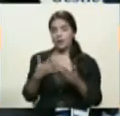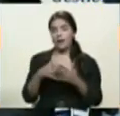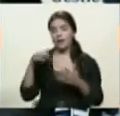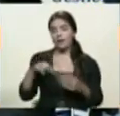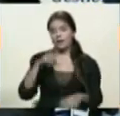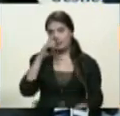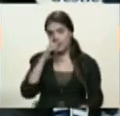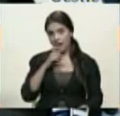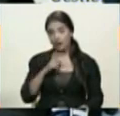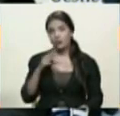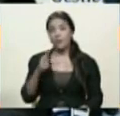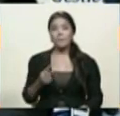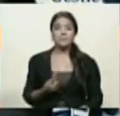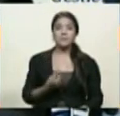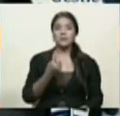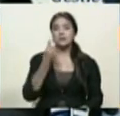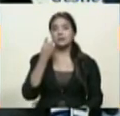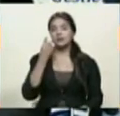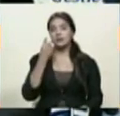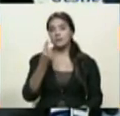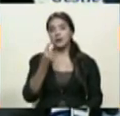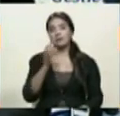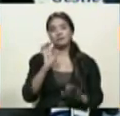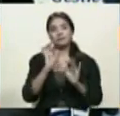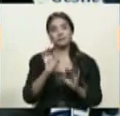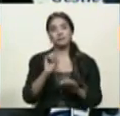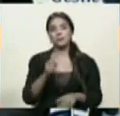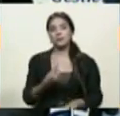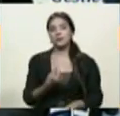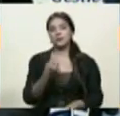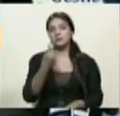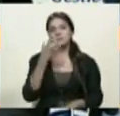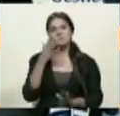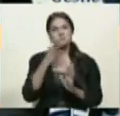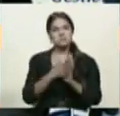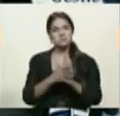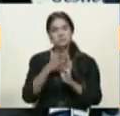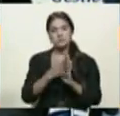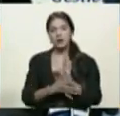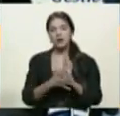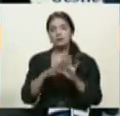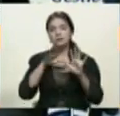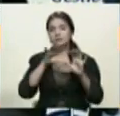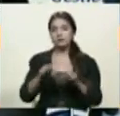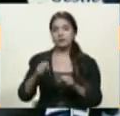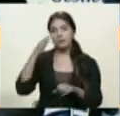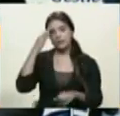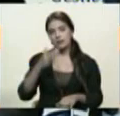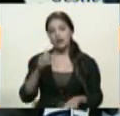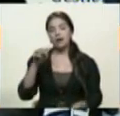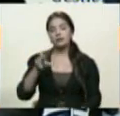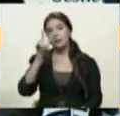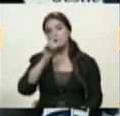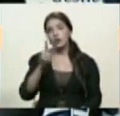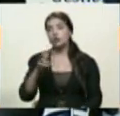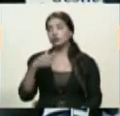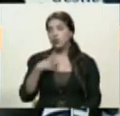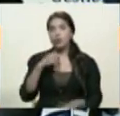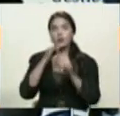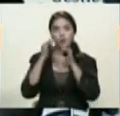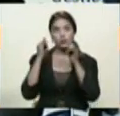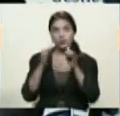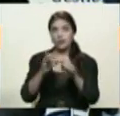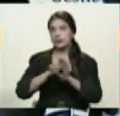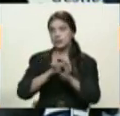donde fue la principal pieza para la invasión militar a venezuela yo lo denuncio y lo dije